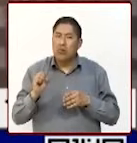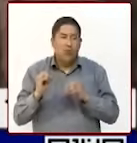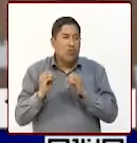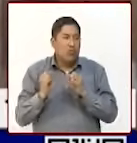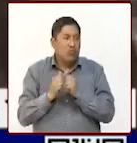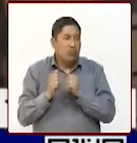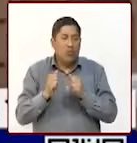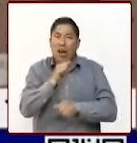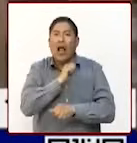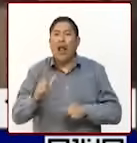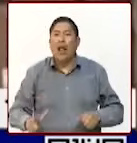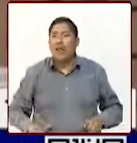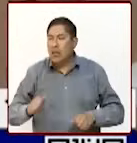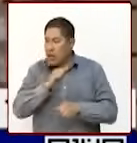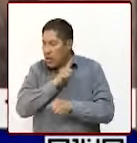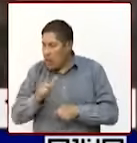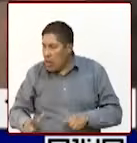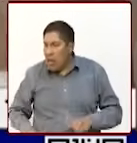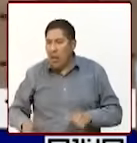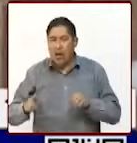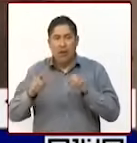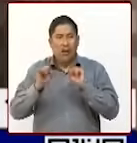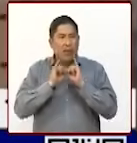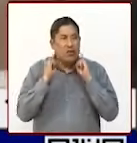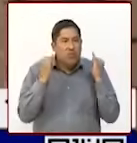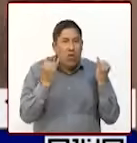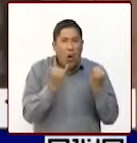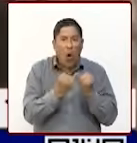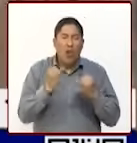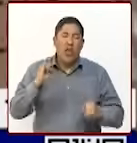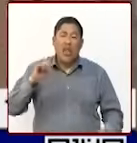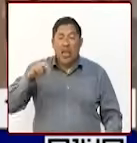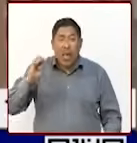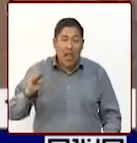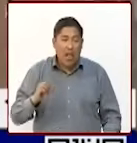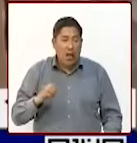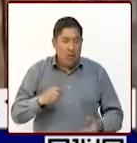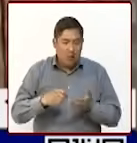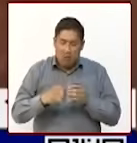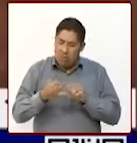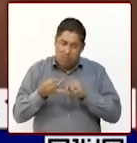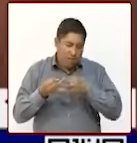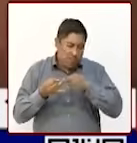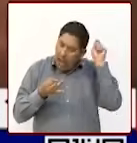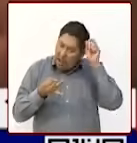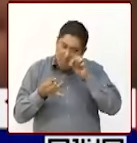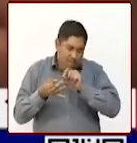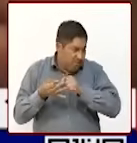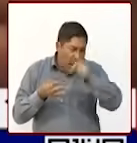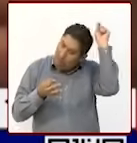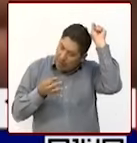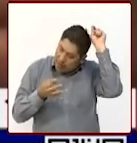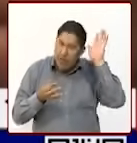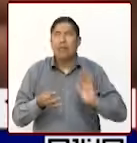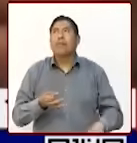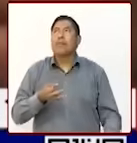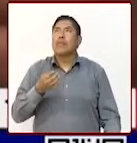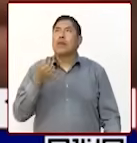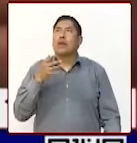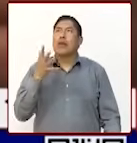alcaldía, así también con lo que es la institución del INE. Nos ha ido muy bien.